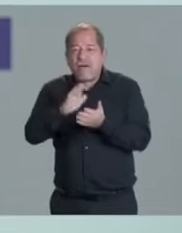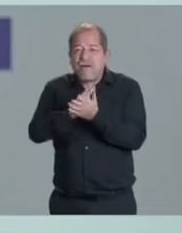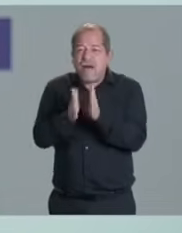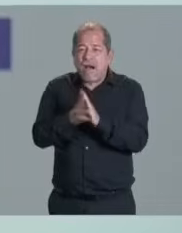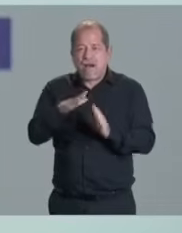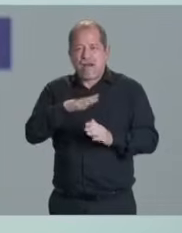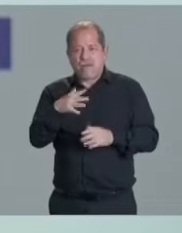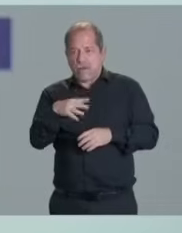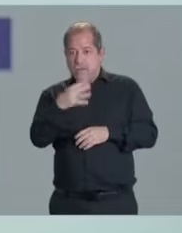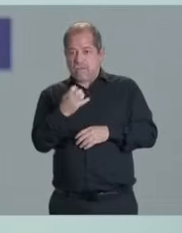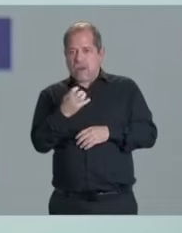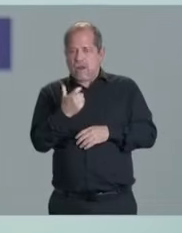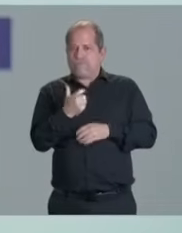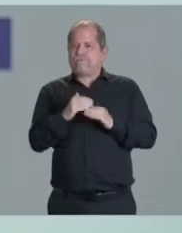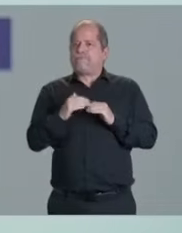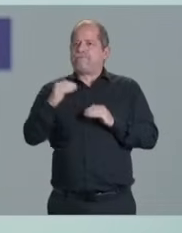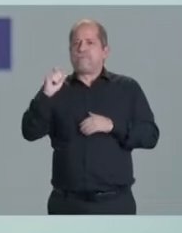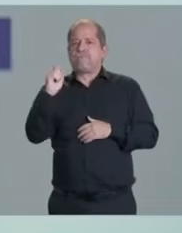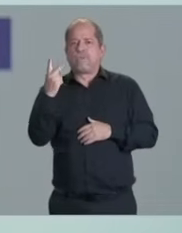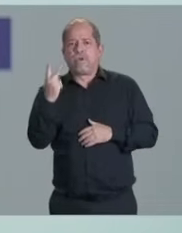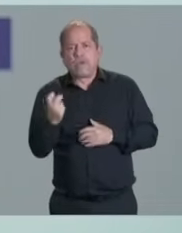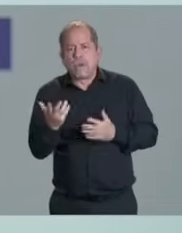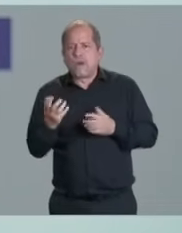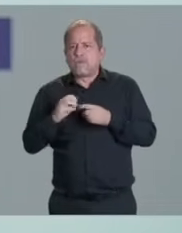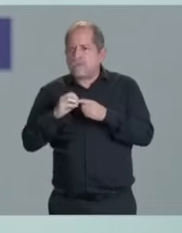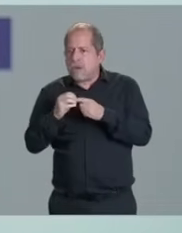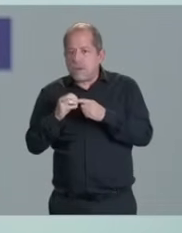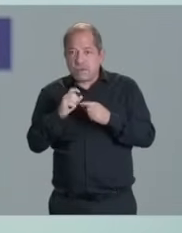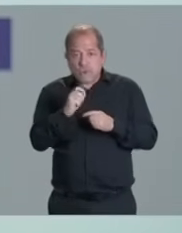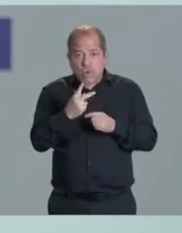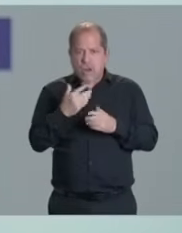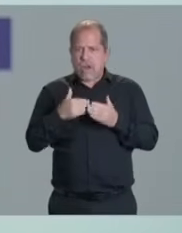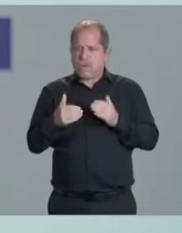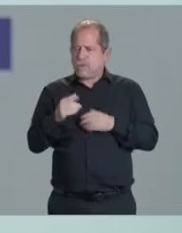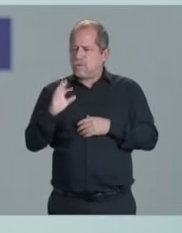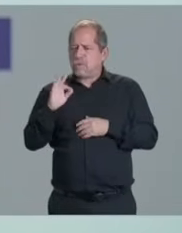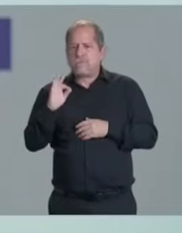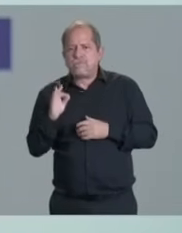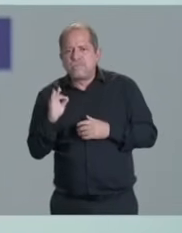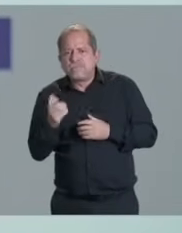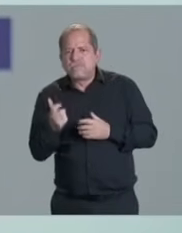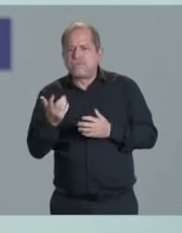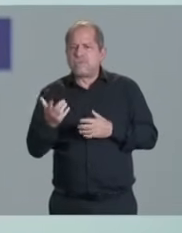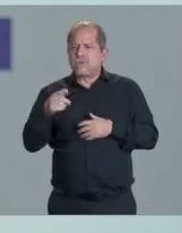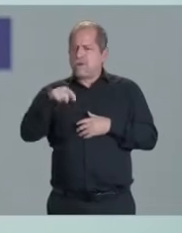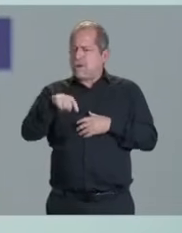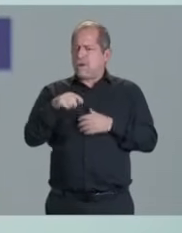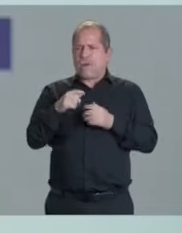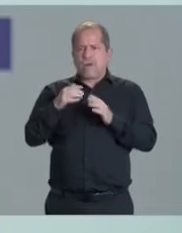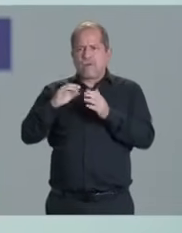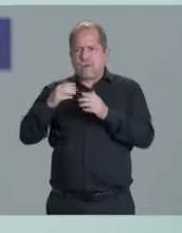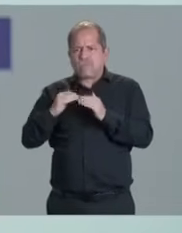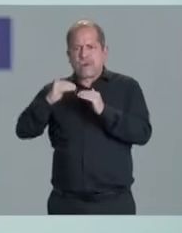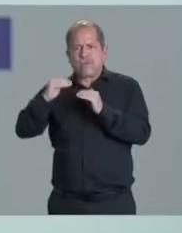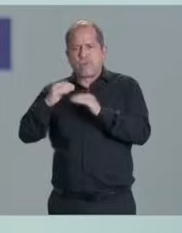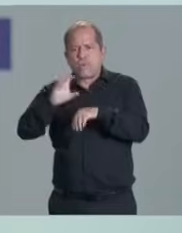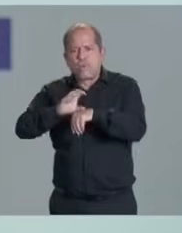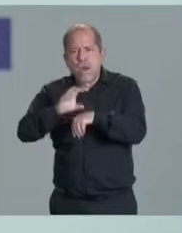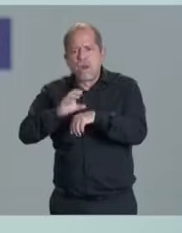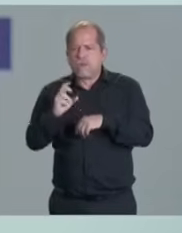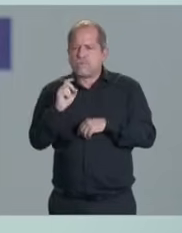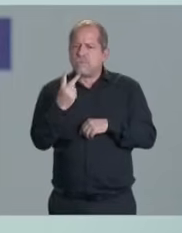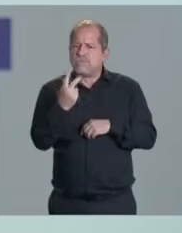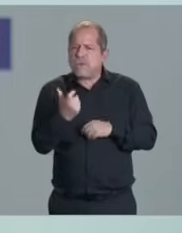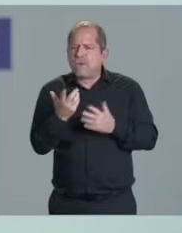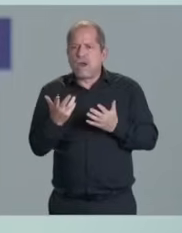el frijol de 22 a 40 pesos, el aceite de 26 a 40 pesos, el huevo de 32 a 50 pesos.